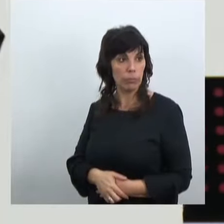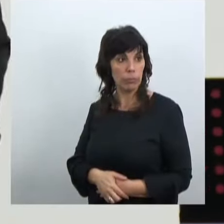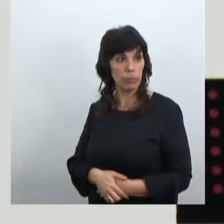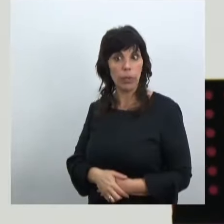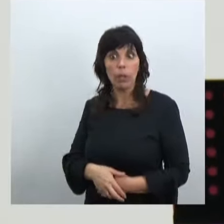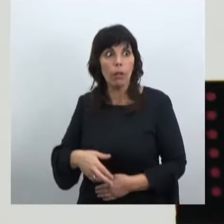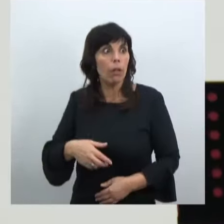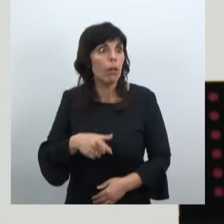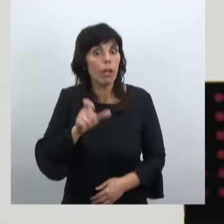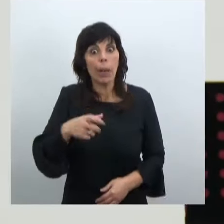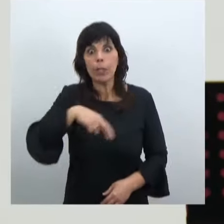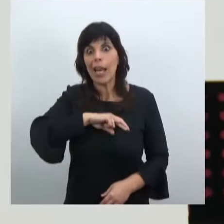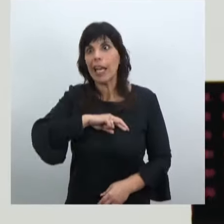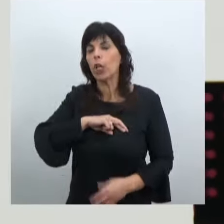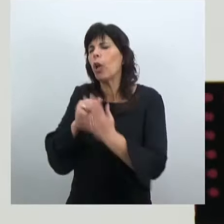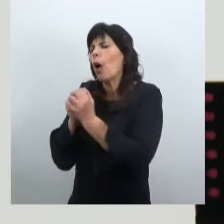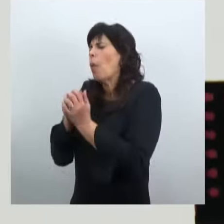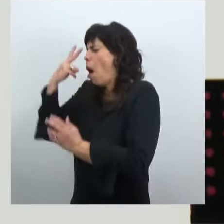Gente religiosa no cierra los ojos para orar.